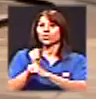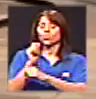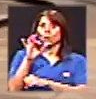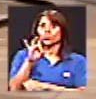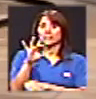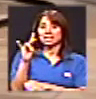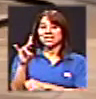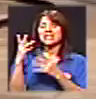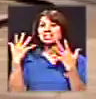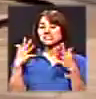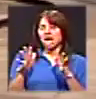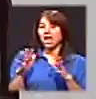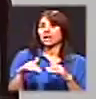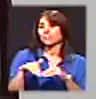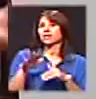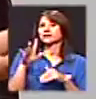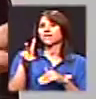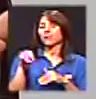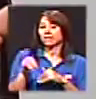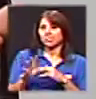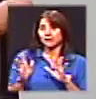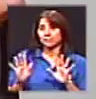de 20 por lo menos. Y